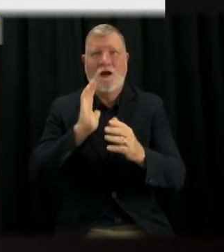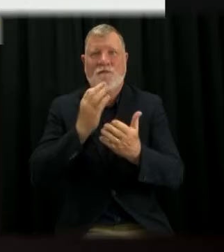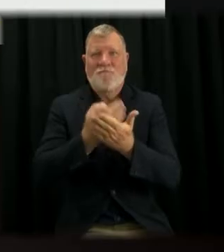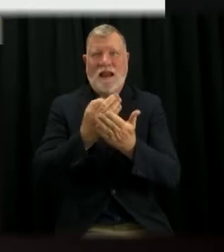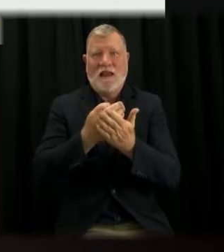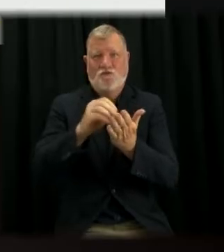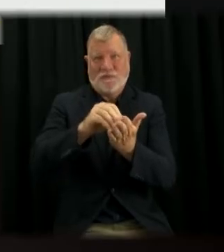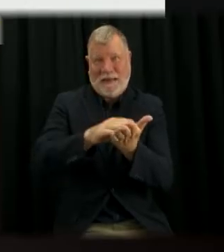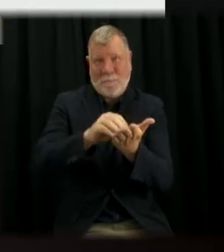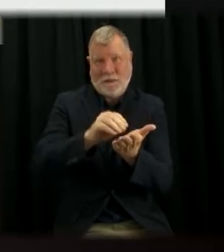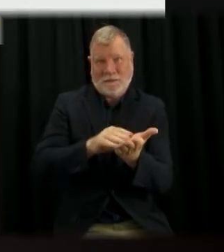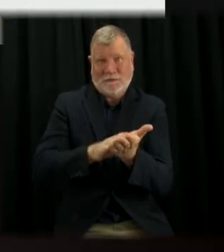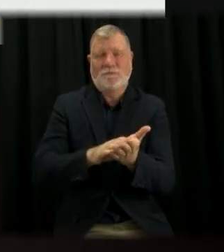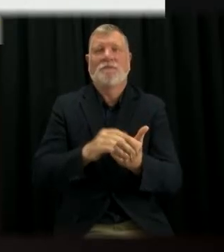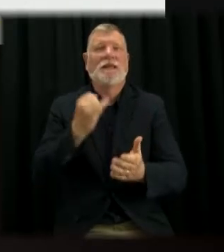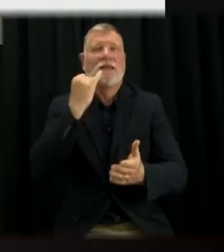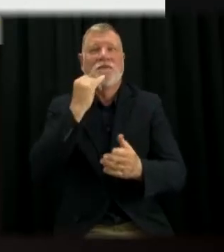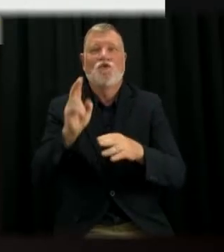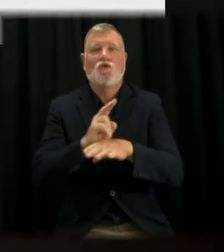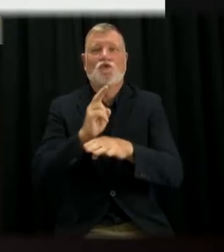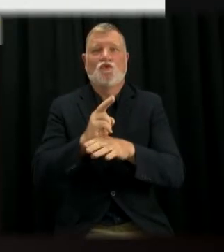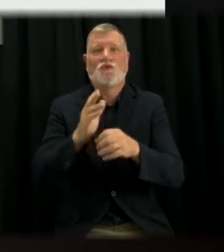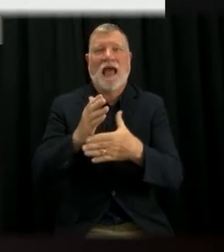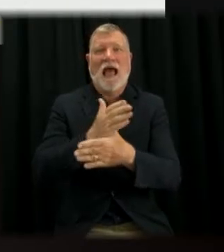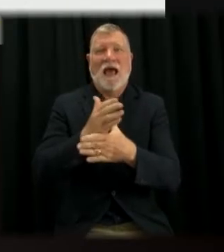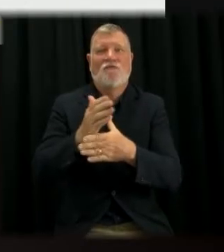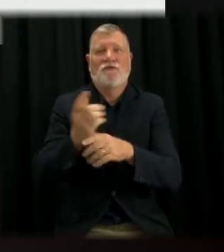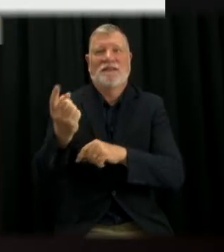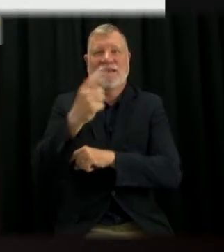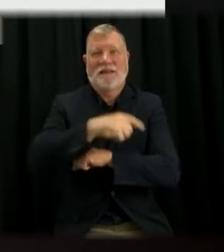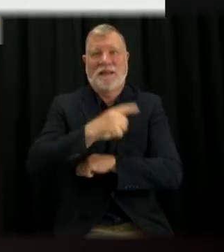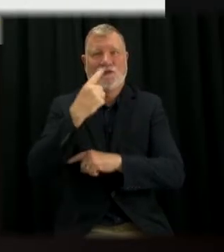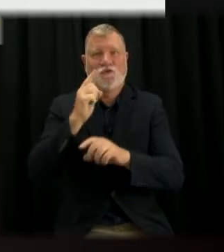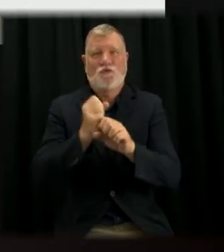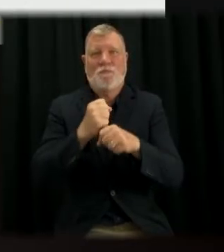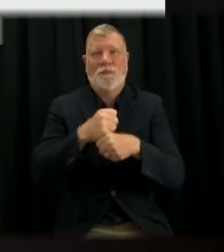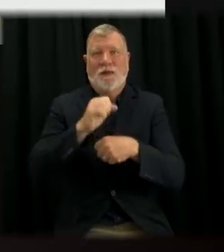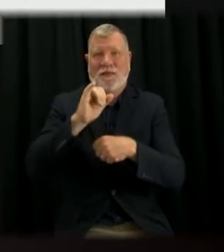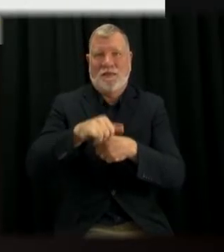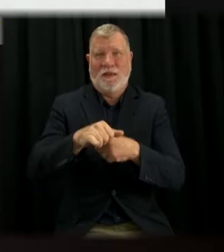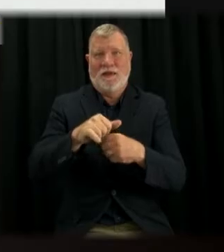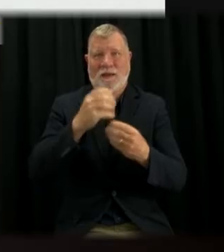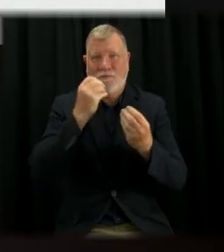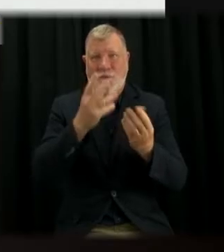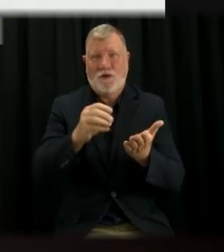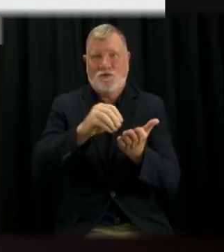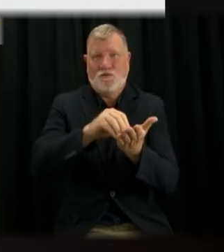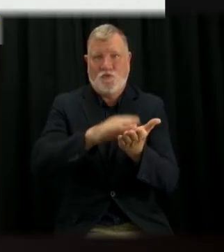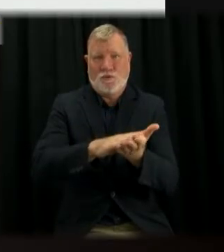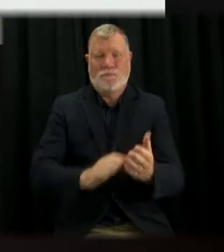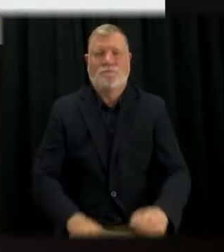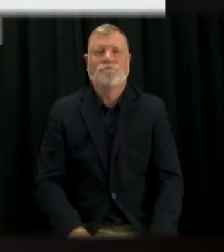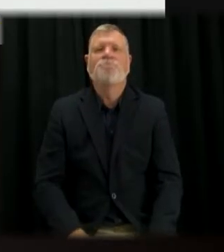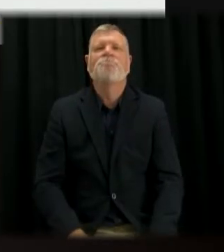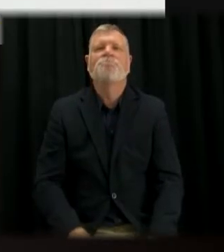para incluirlo de una manera correcta, se utiliza los promedios que toma para incluir la información de cada uno.